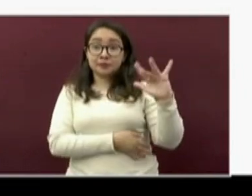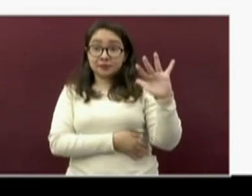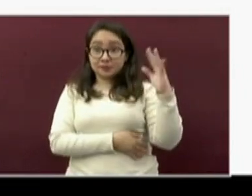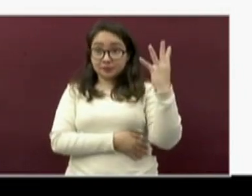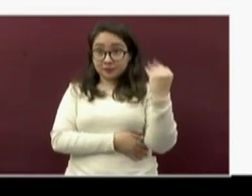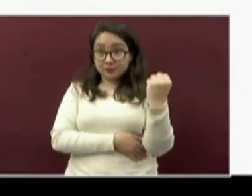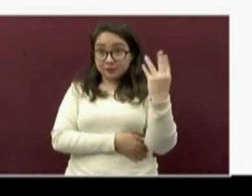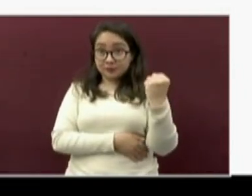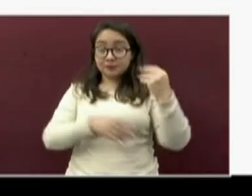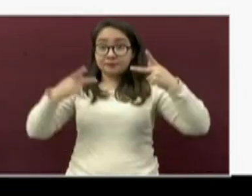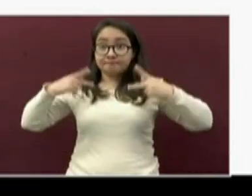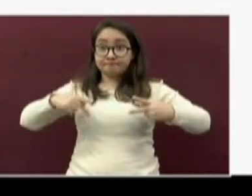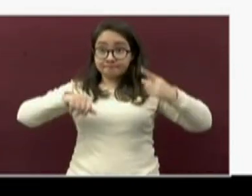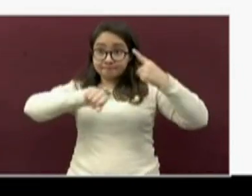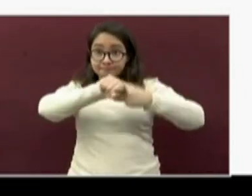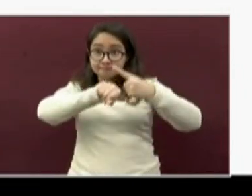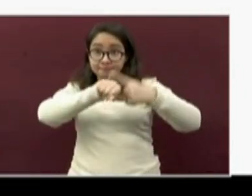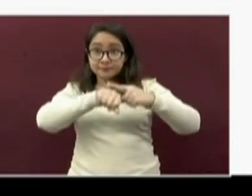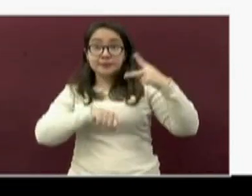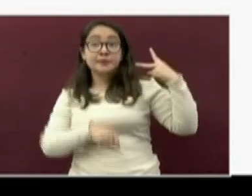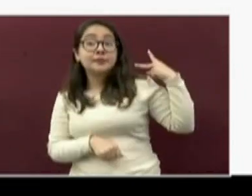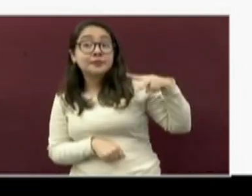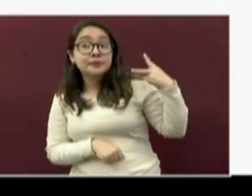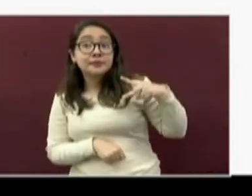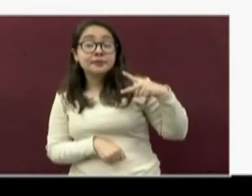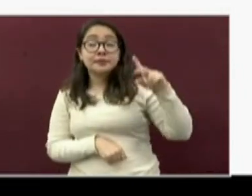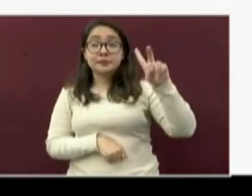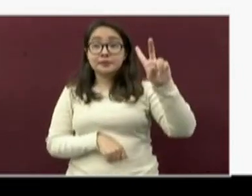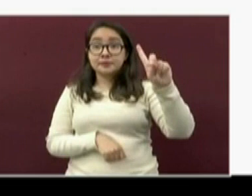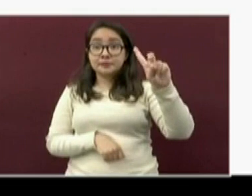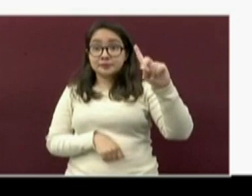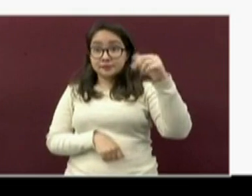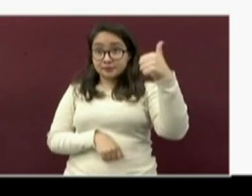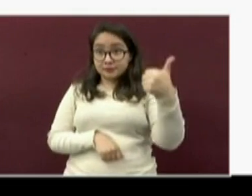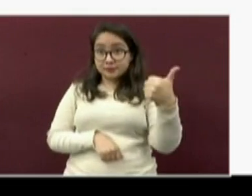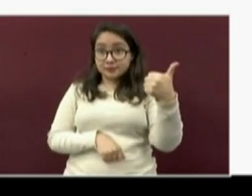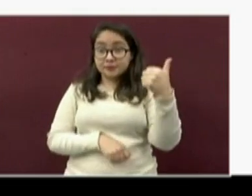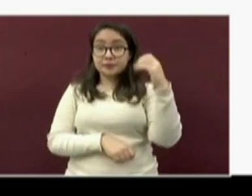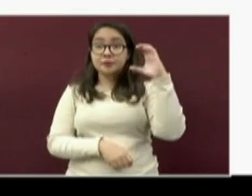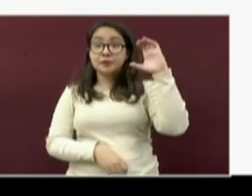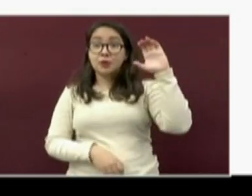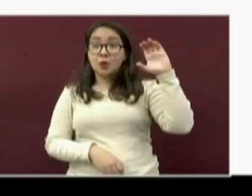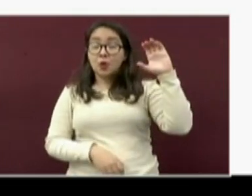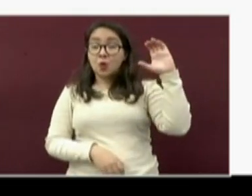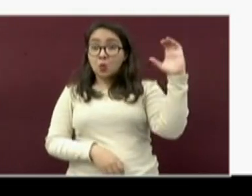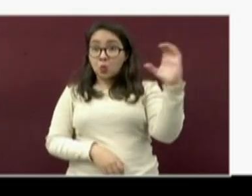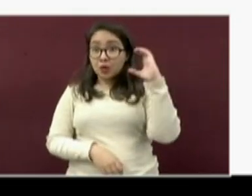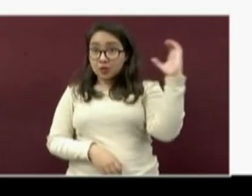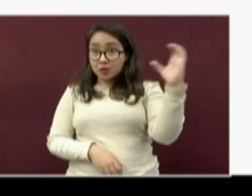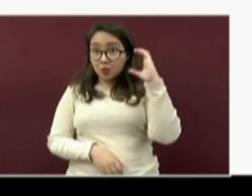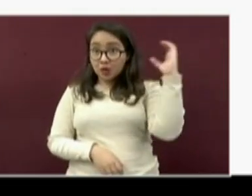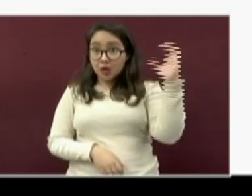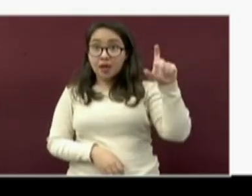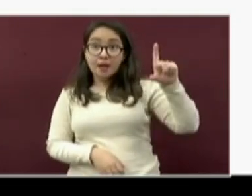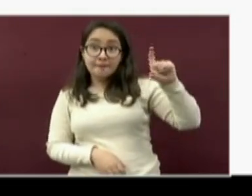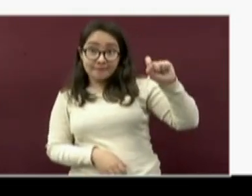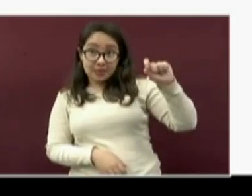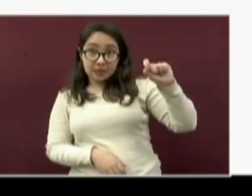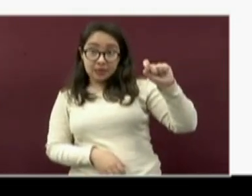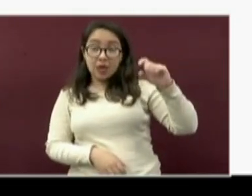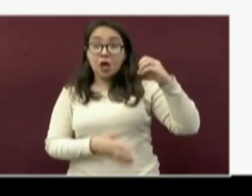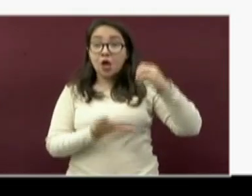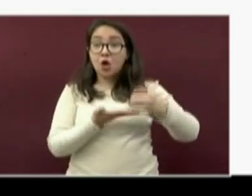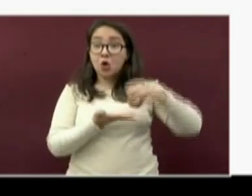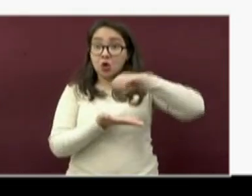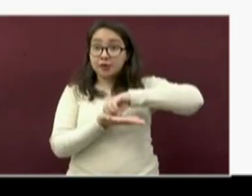casos veracruz 36 4 cual cause 20 orizaba